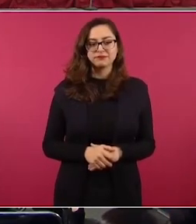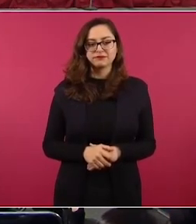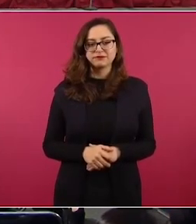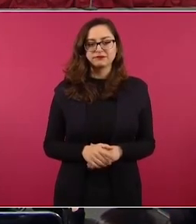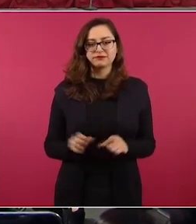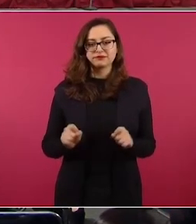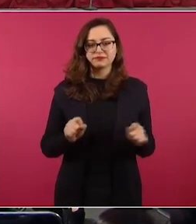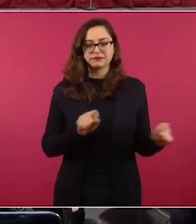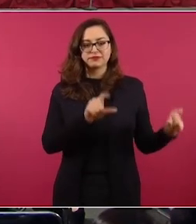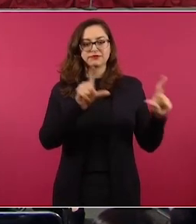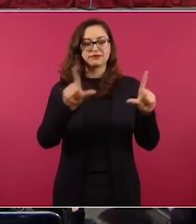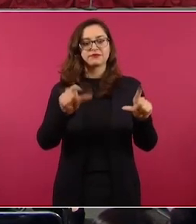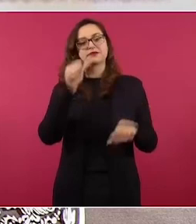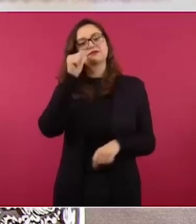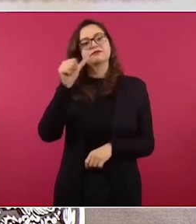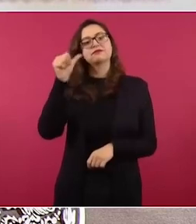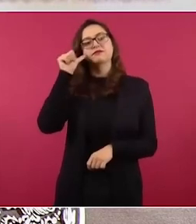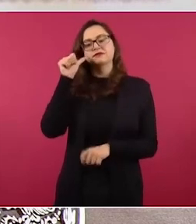La encuesta de ayer